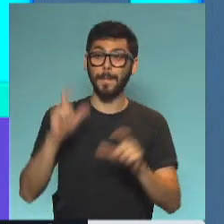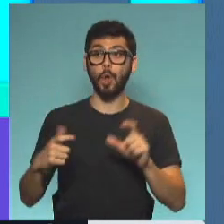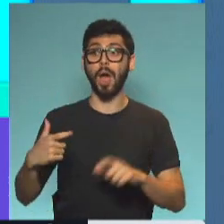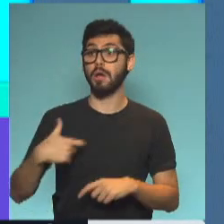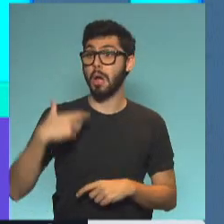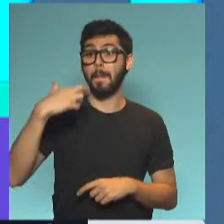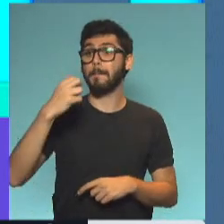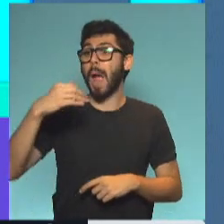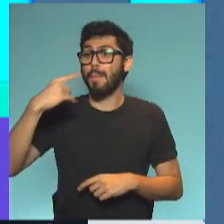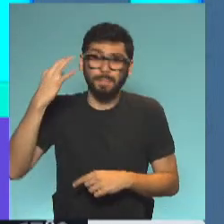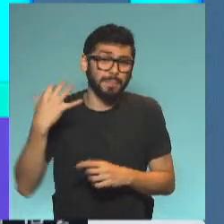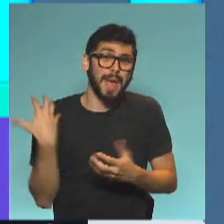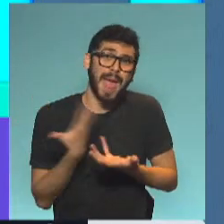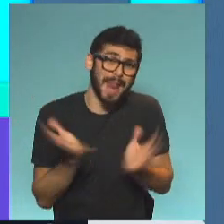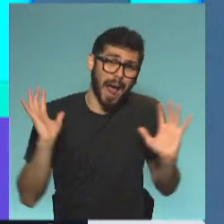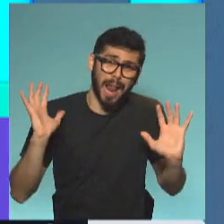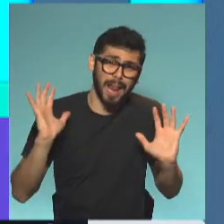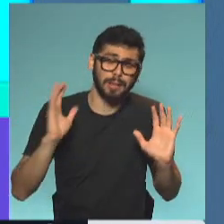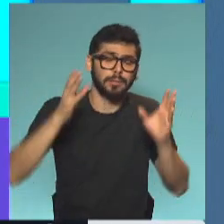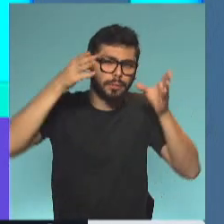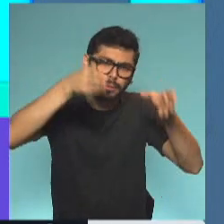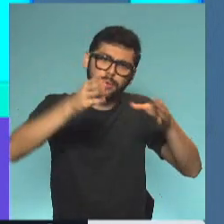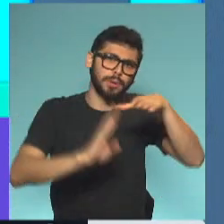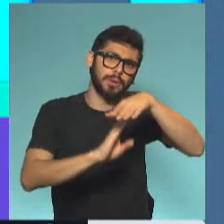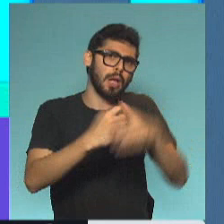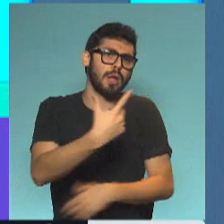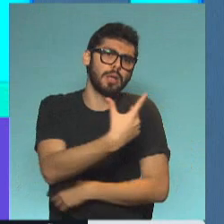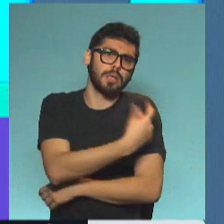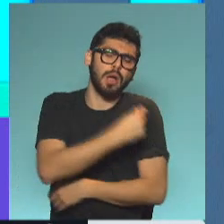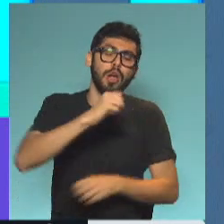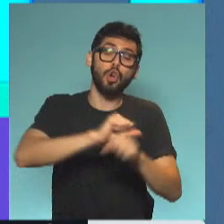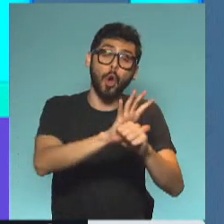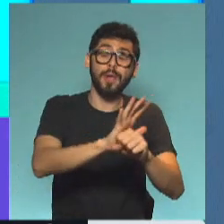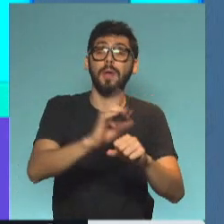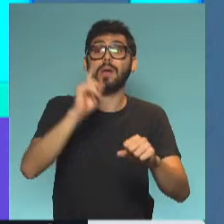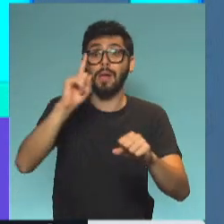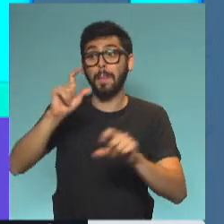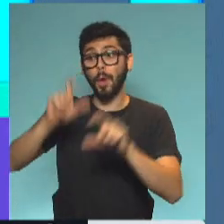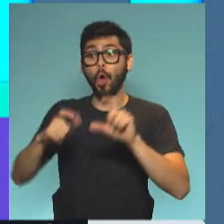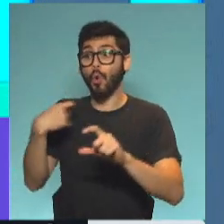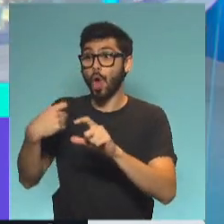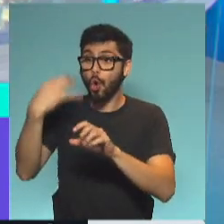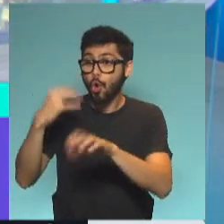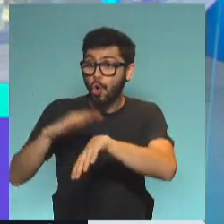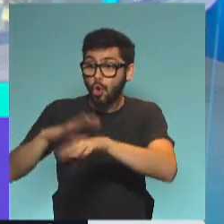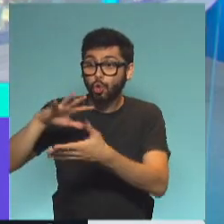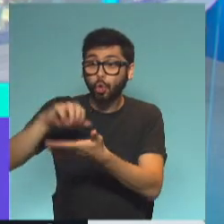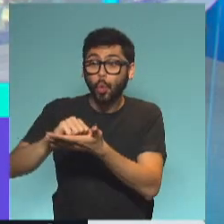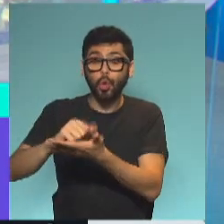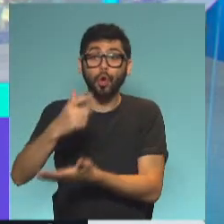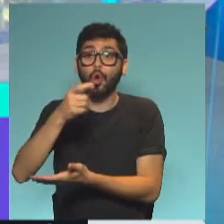para toda la población en general de nuestro país en el caso de que nuestros afiliados hayan recibido el turno para vacunarse con la vacuna antigripal